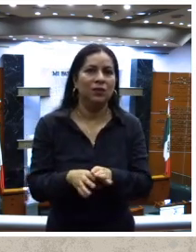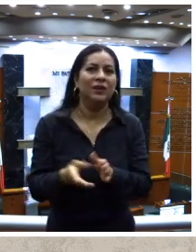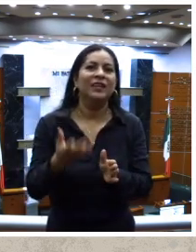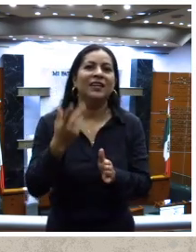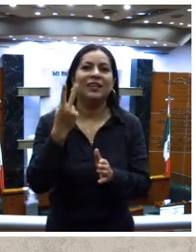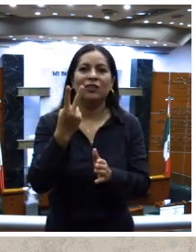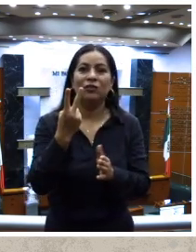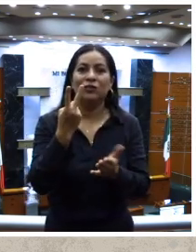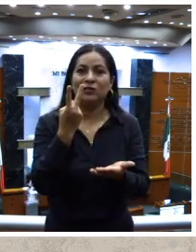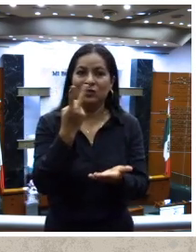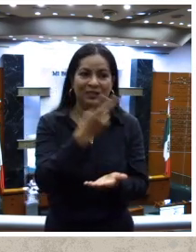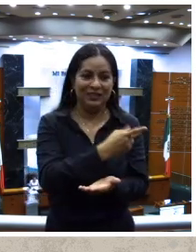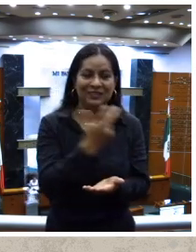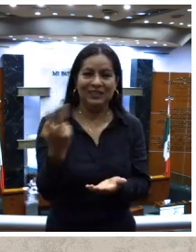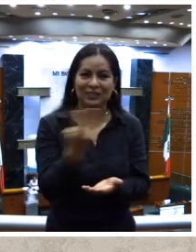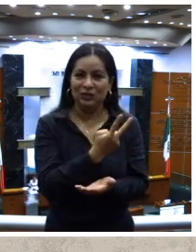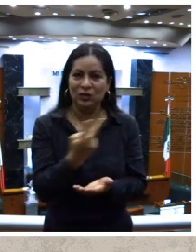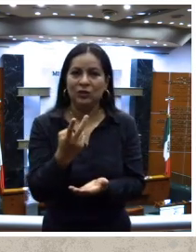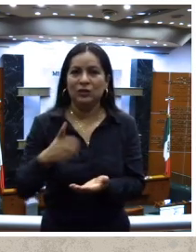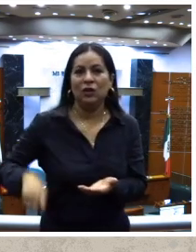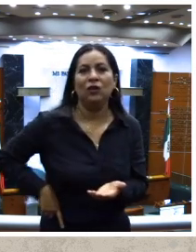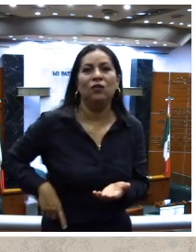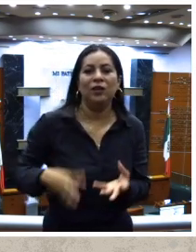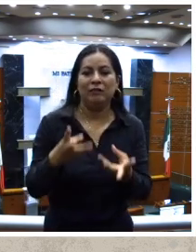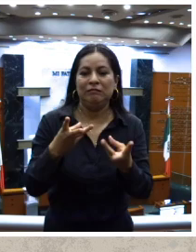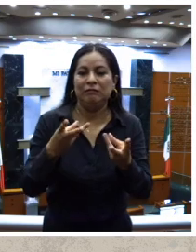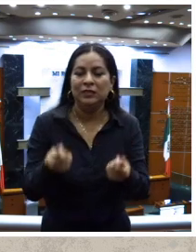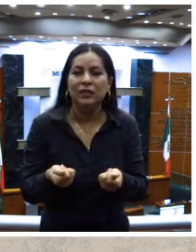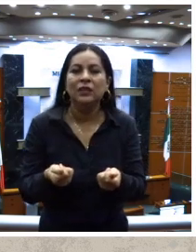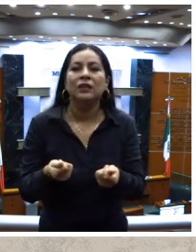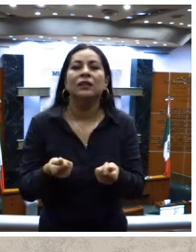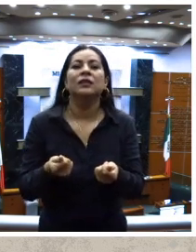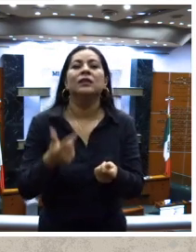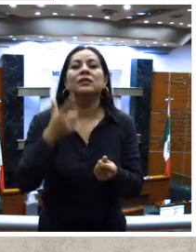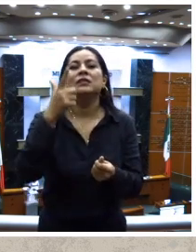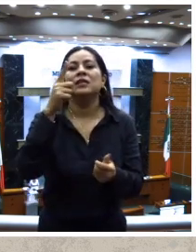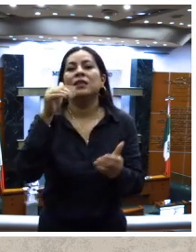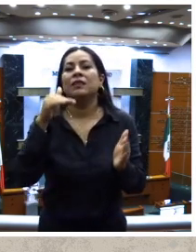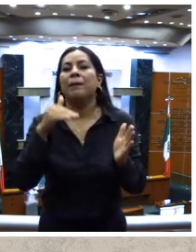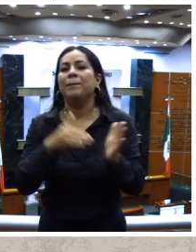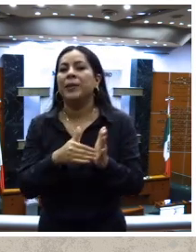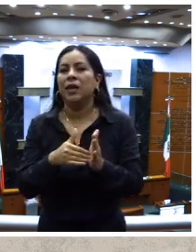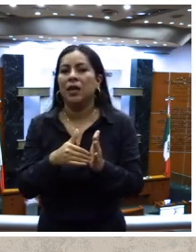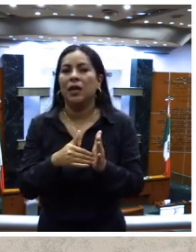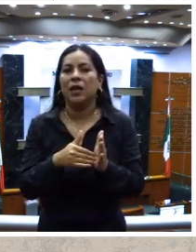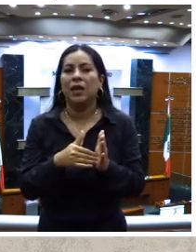en estas dos obras, el Gobierno de México se ha gastado un total de